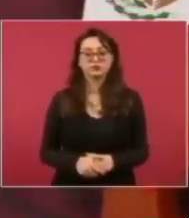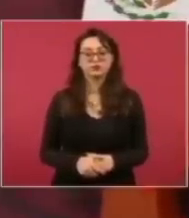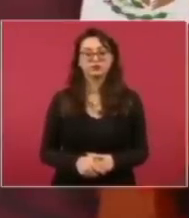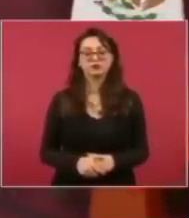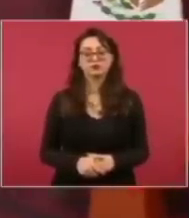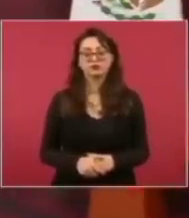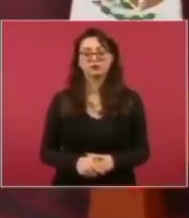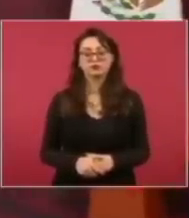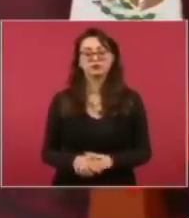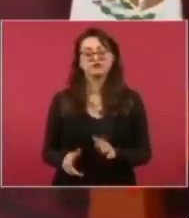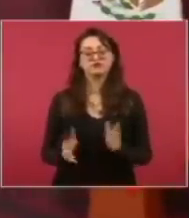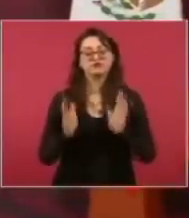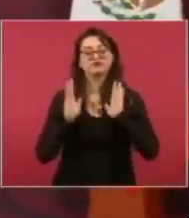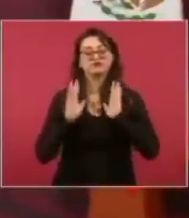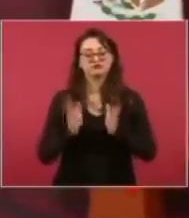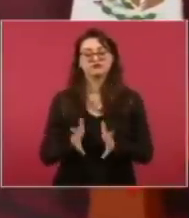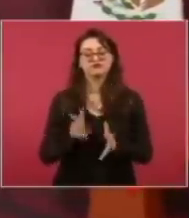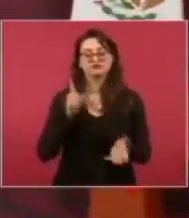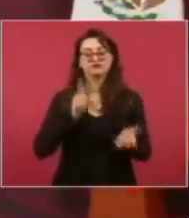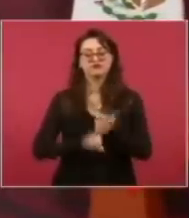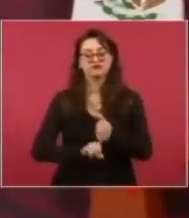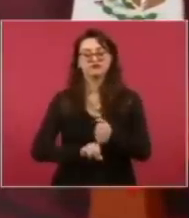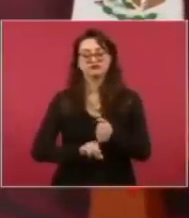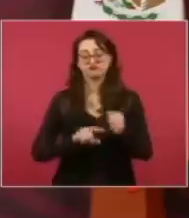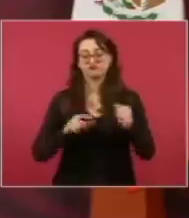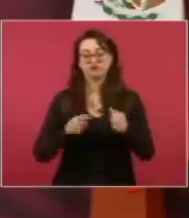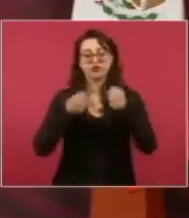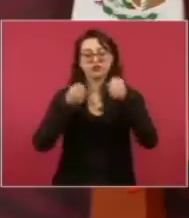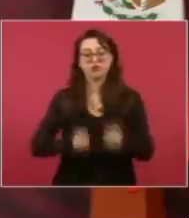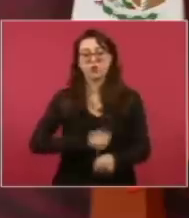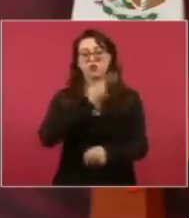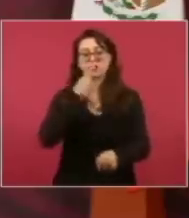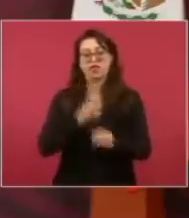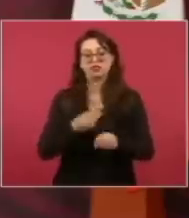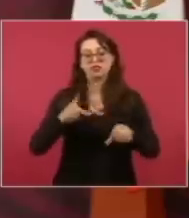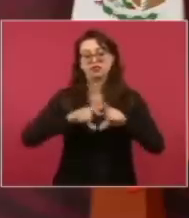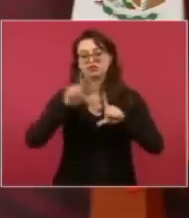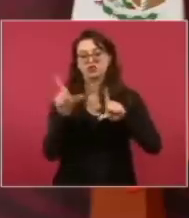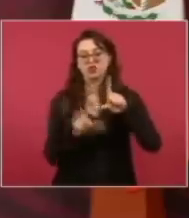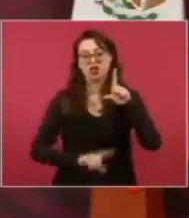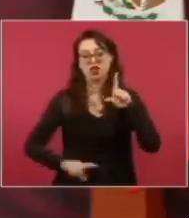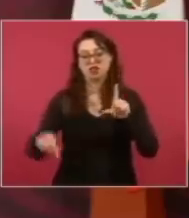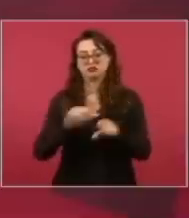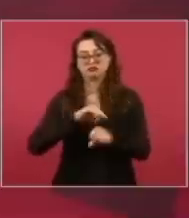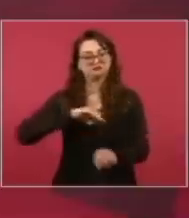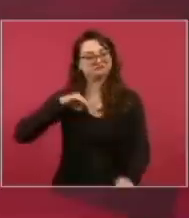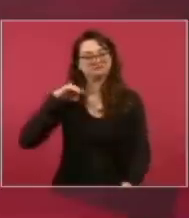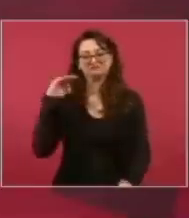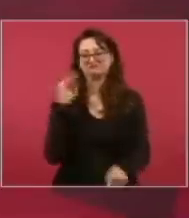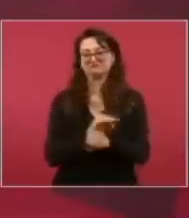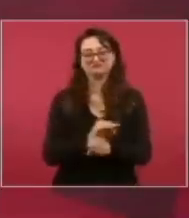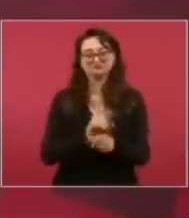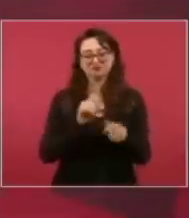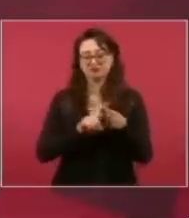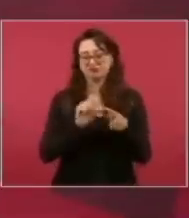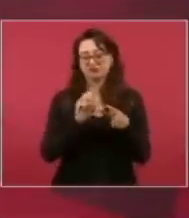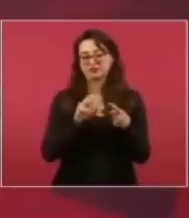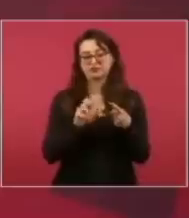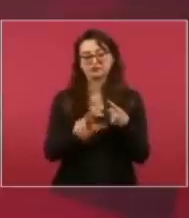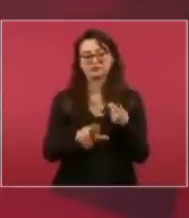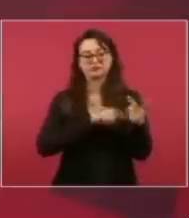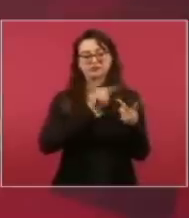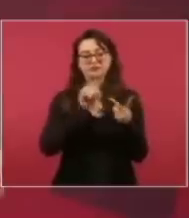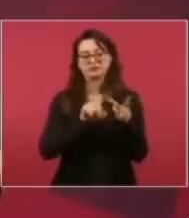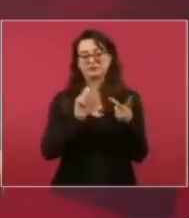a cuidar ya la información de la Secretaría de Marina y la